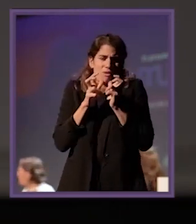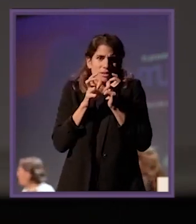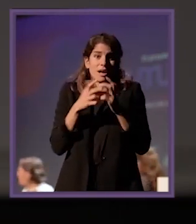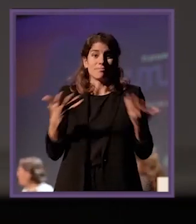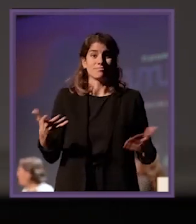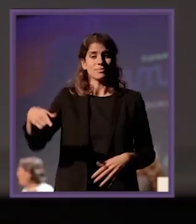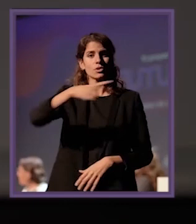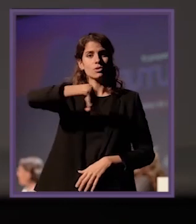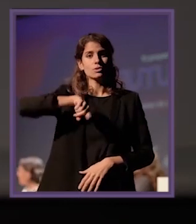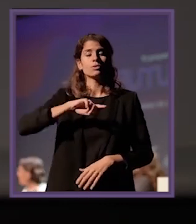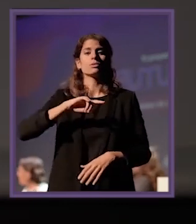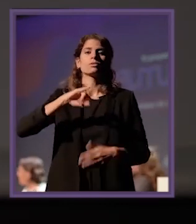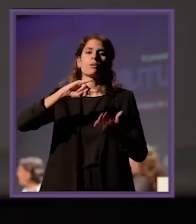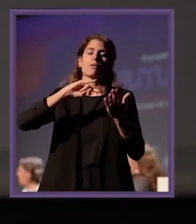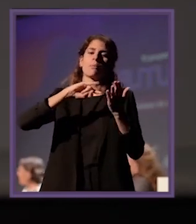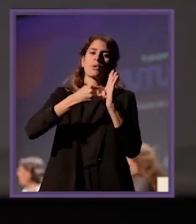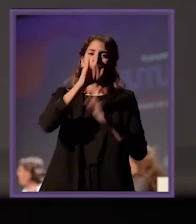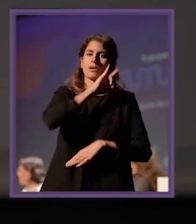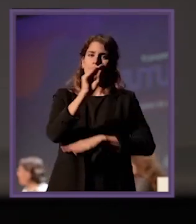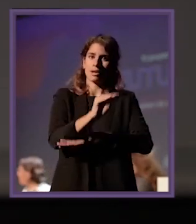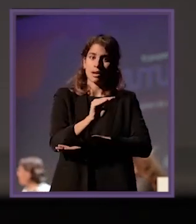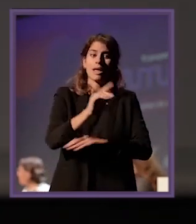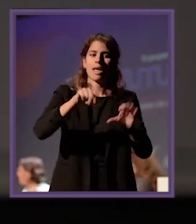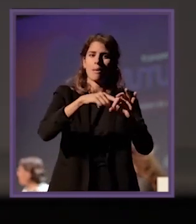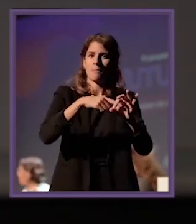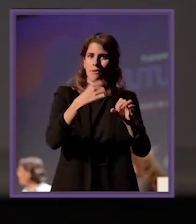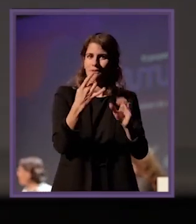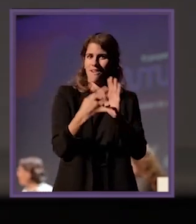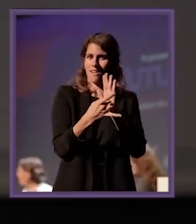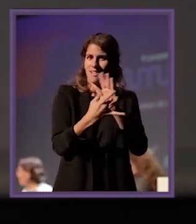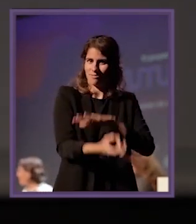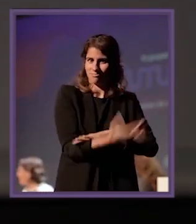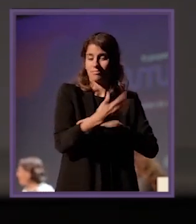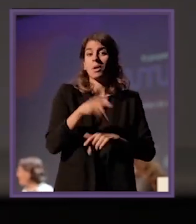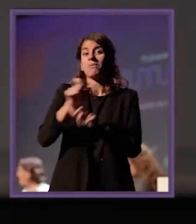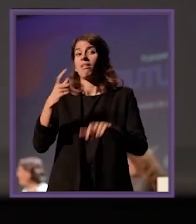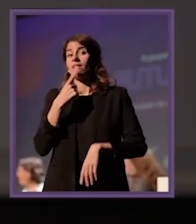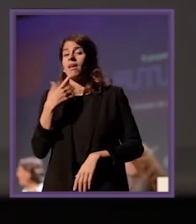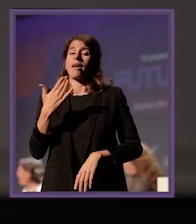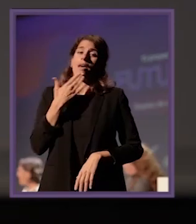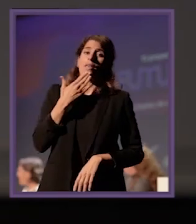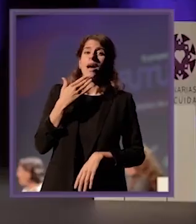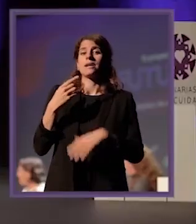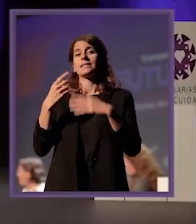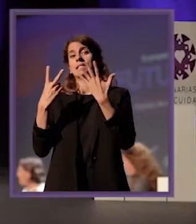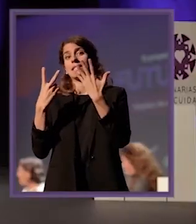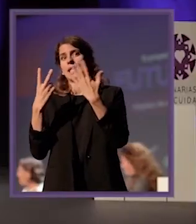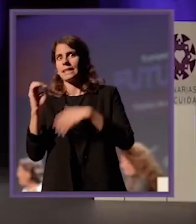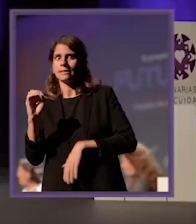empleo de calidad, mucho más allá de aquellos que dicen que nos tenemos que jubilar a los 70, a los 75. Dentro de poco